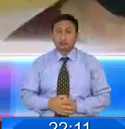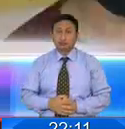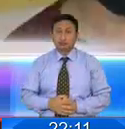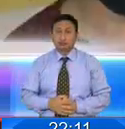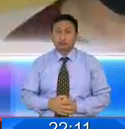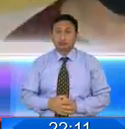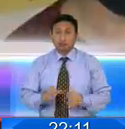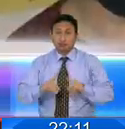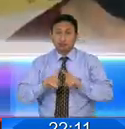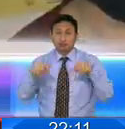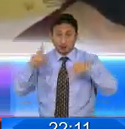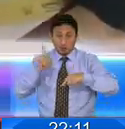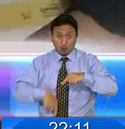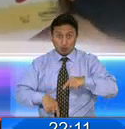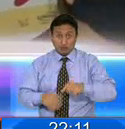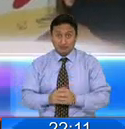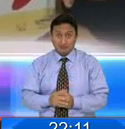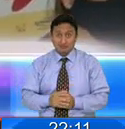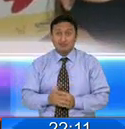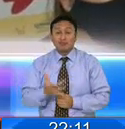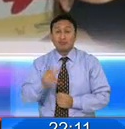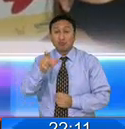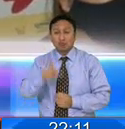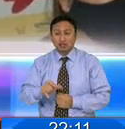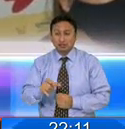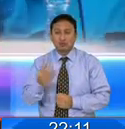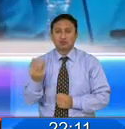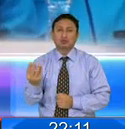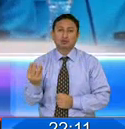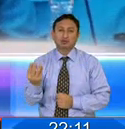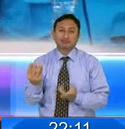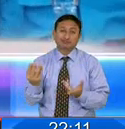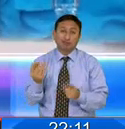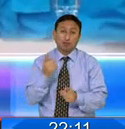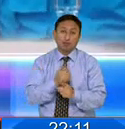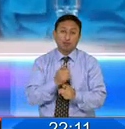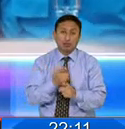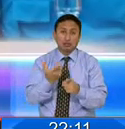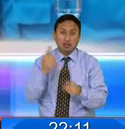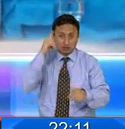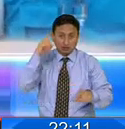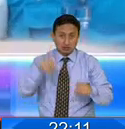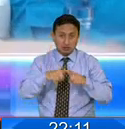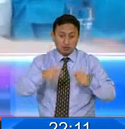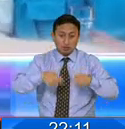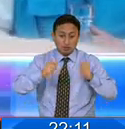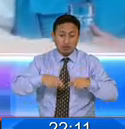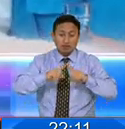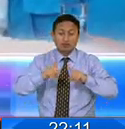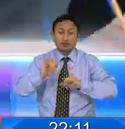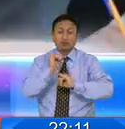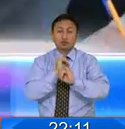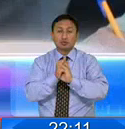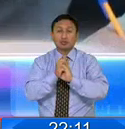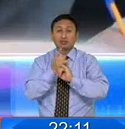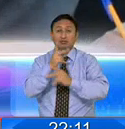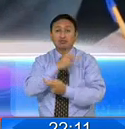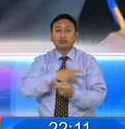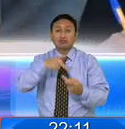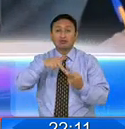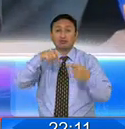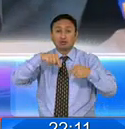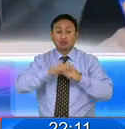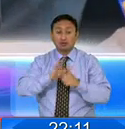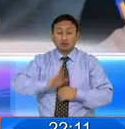es posible debido a que el recurso humano no es suficiente. Por ello, se firmó un convenio interinstitucional con la prefectura y